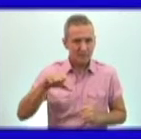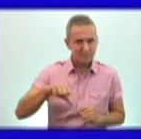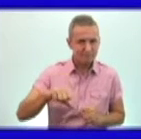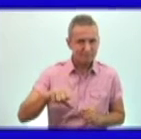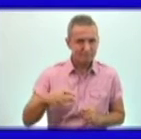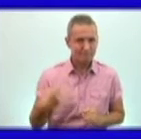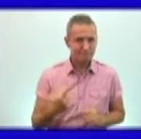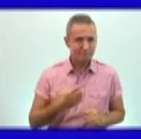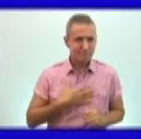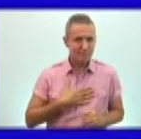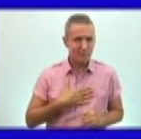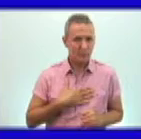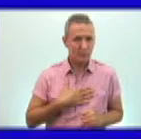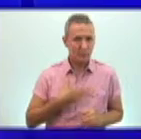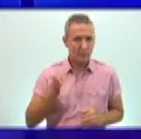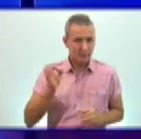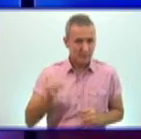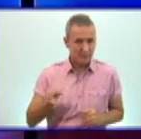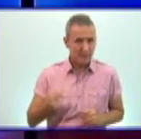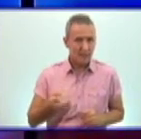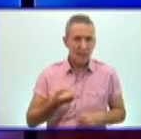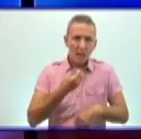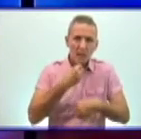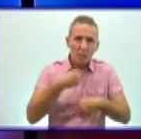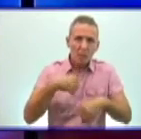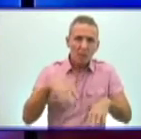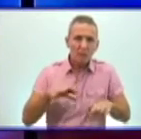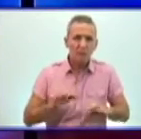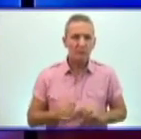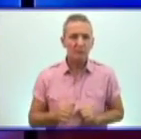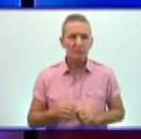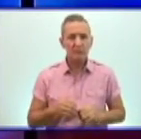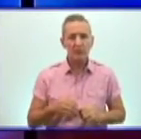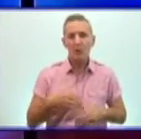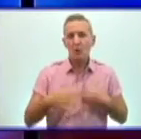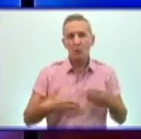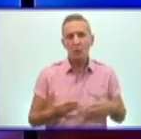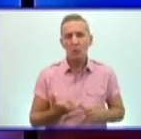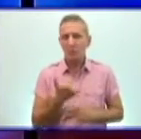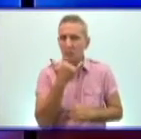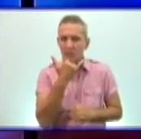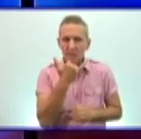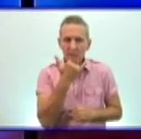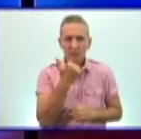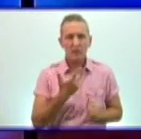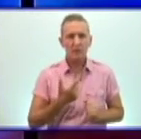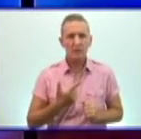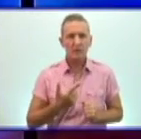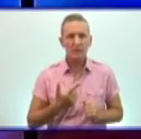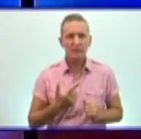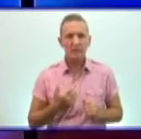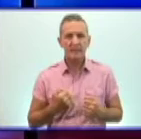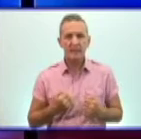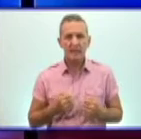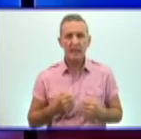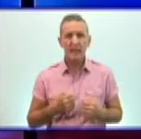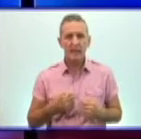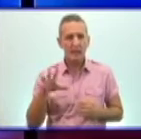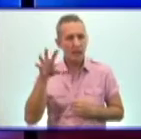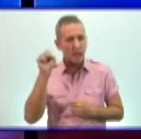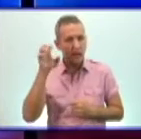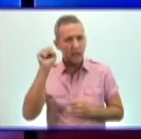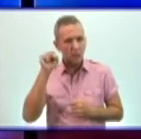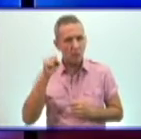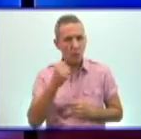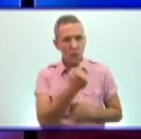realidad puede existir alguna problemática que dificulta la comprensión entre los hombres, puede existir